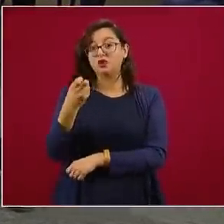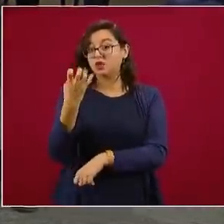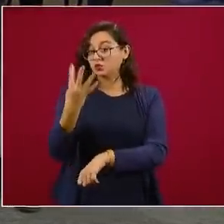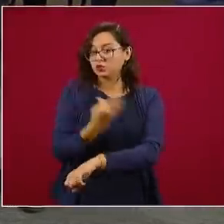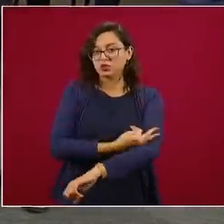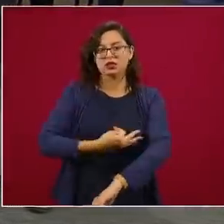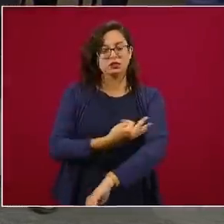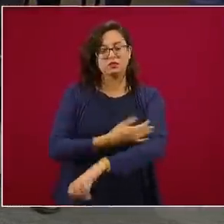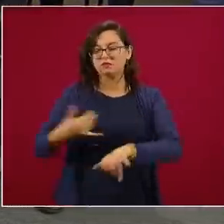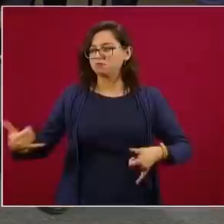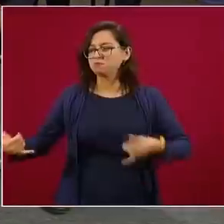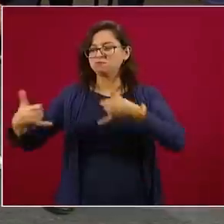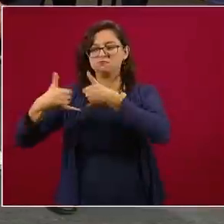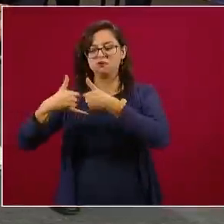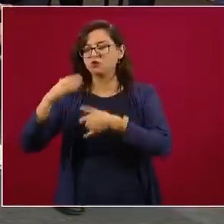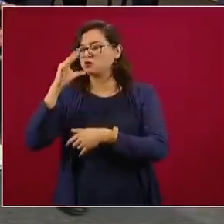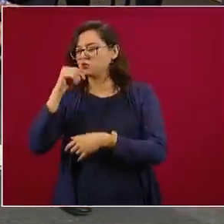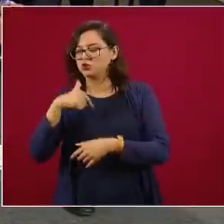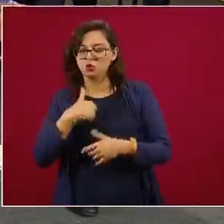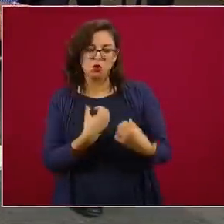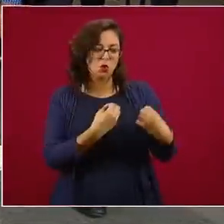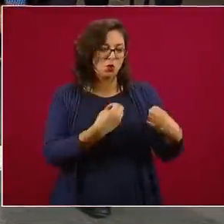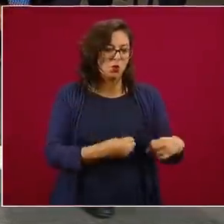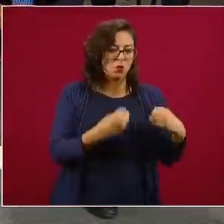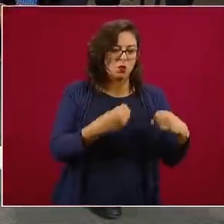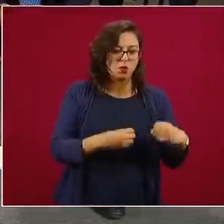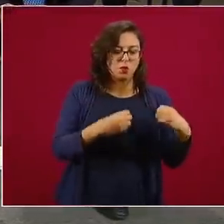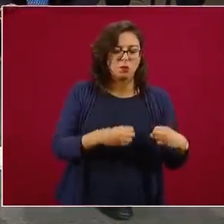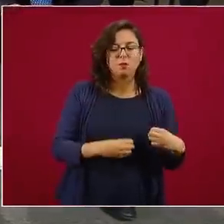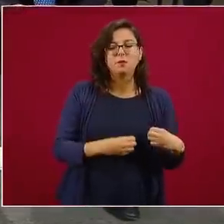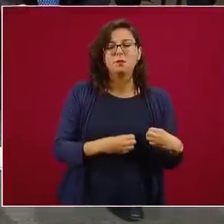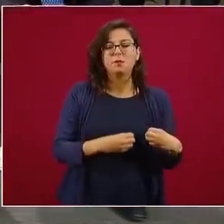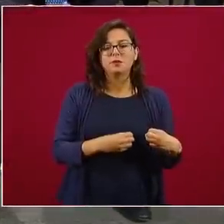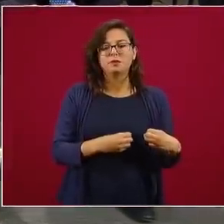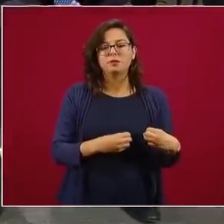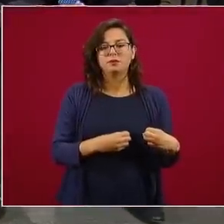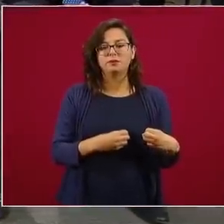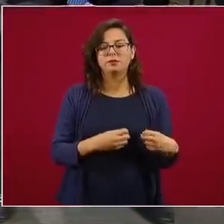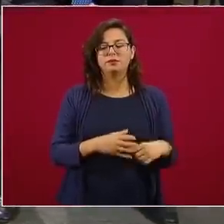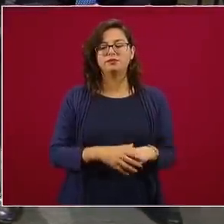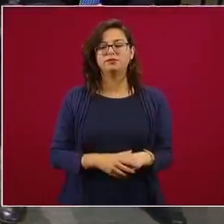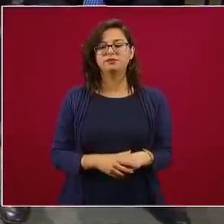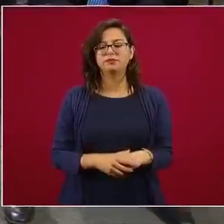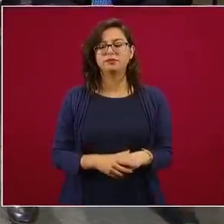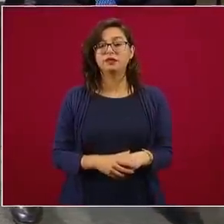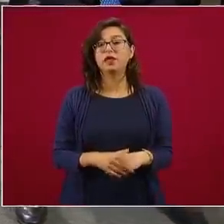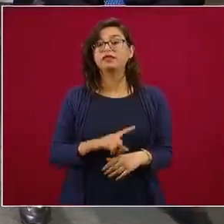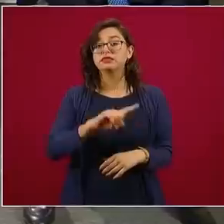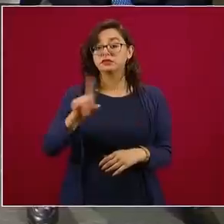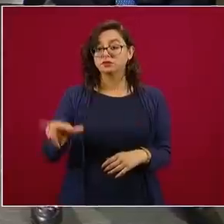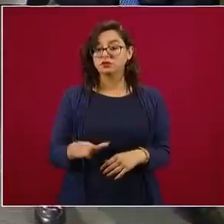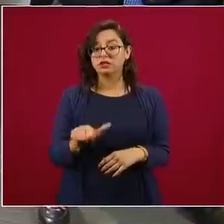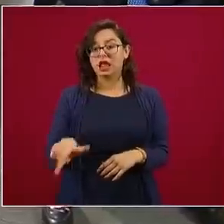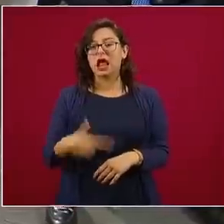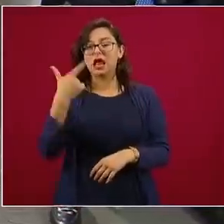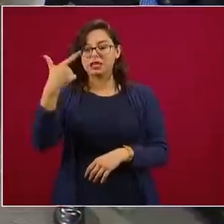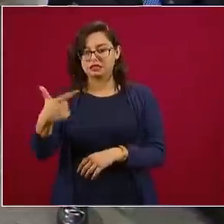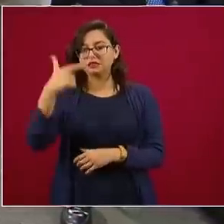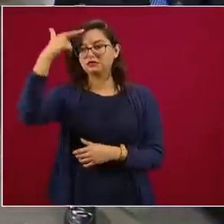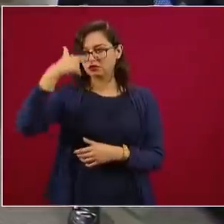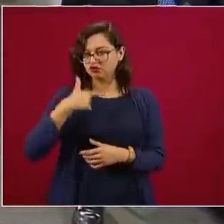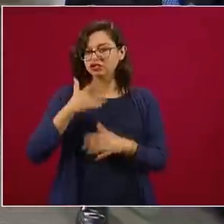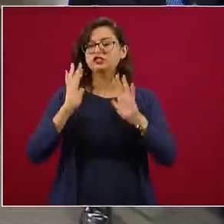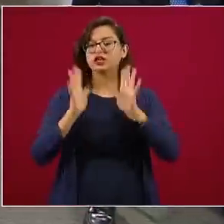él, tenía yo otras ocupaciones y hablamos exactamente a las 7 de la noche.